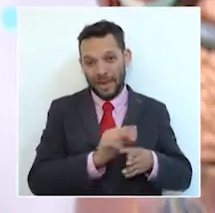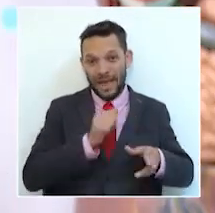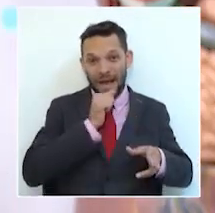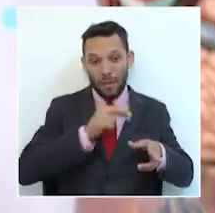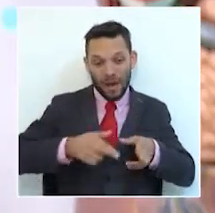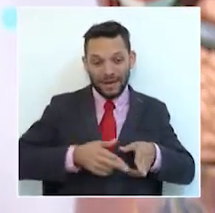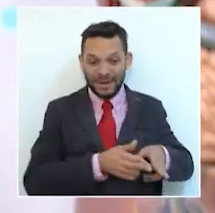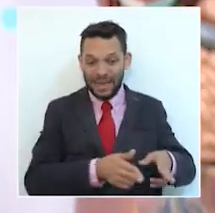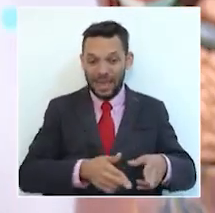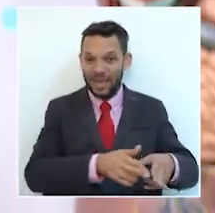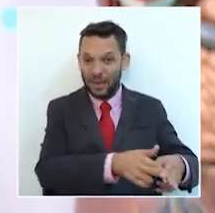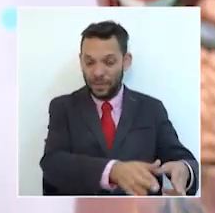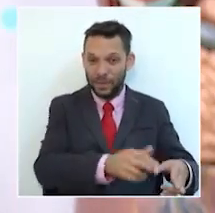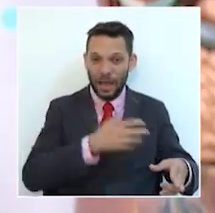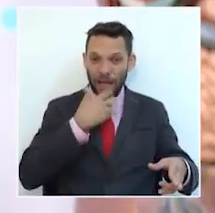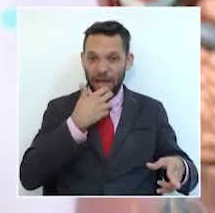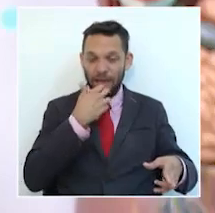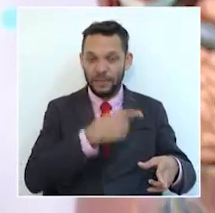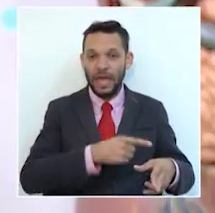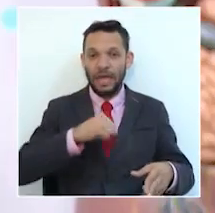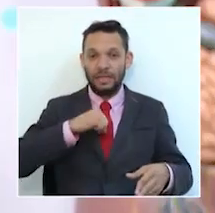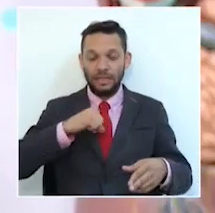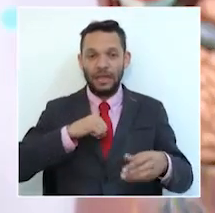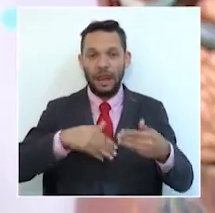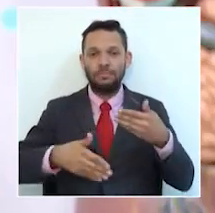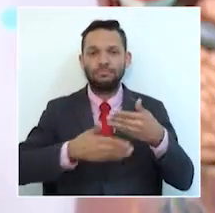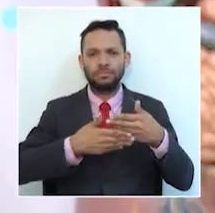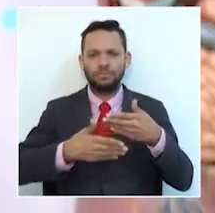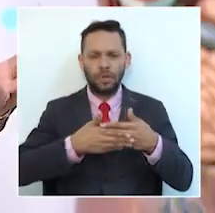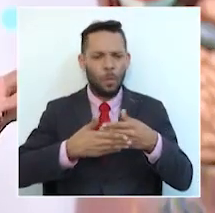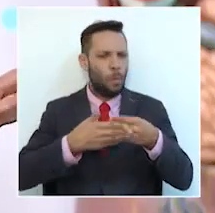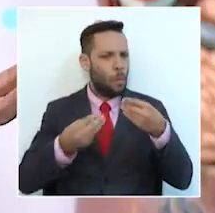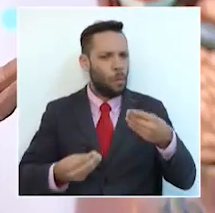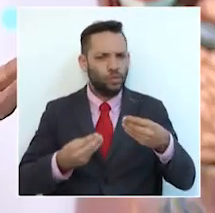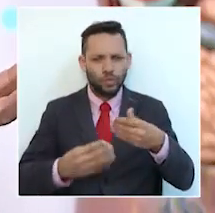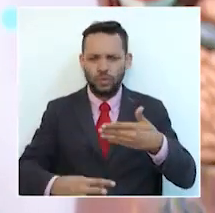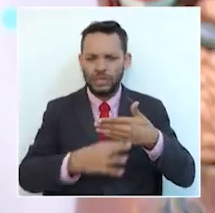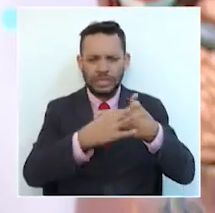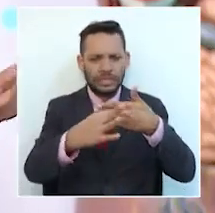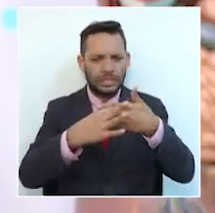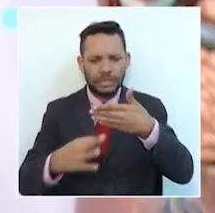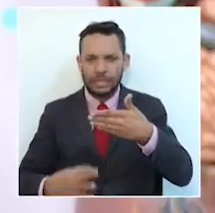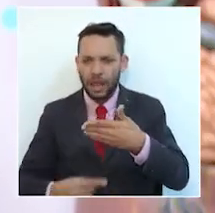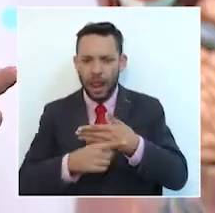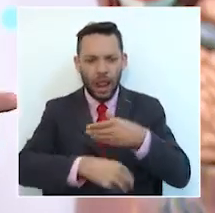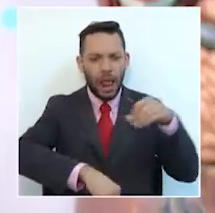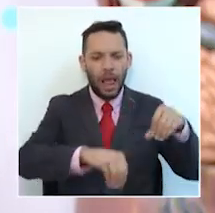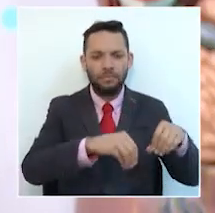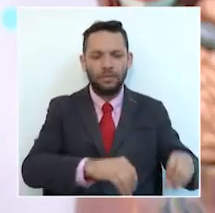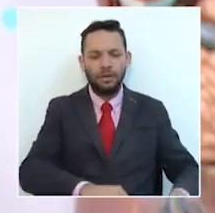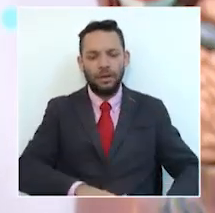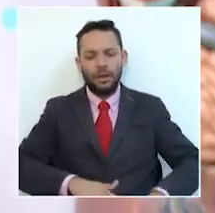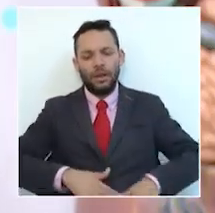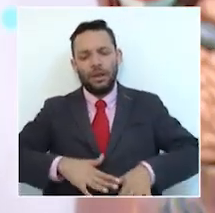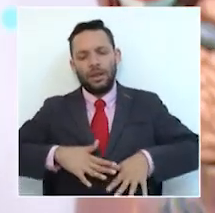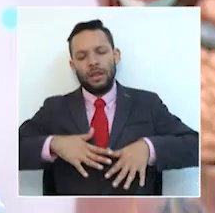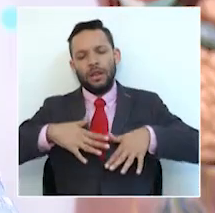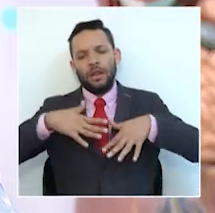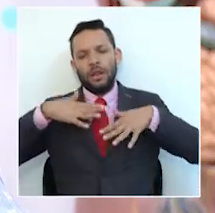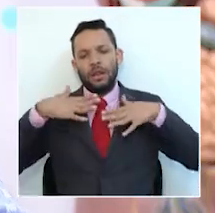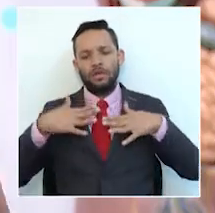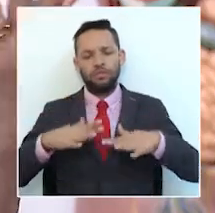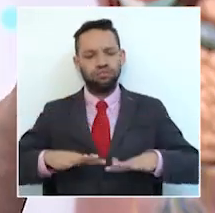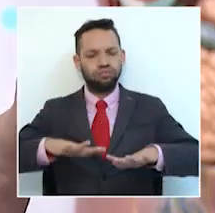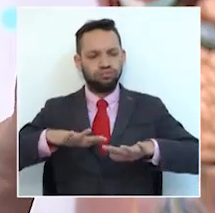hemos visto que tenemos sílice tenemos magnesio tenemos sido un cloruro es decir esos oligoelementos y miradas van a ser los responsables de esas acciones